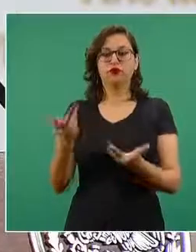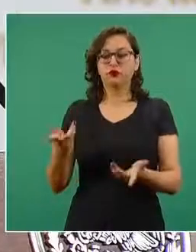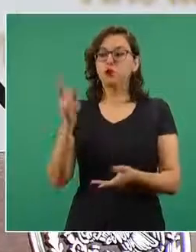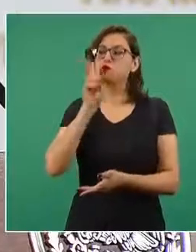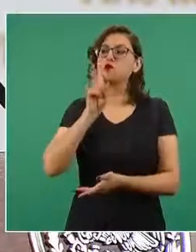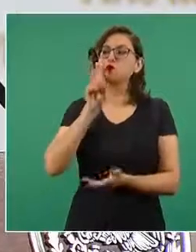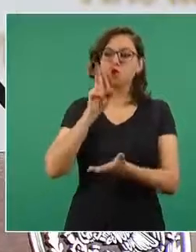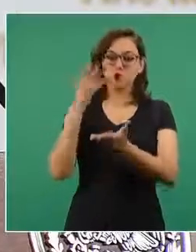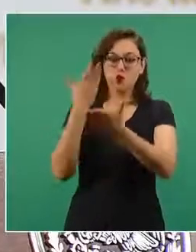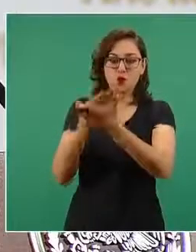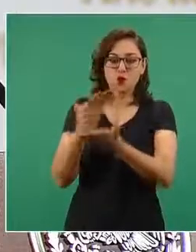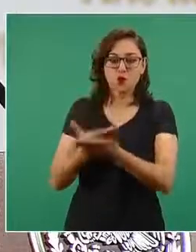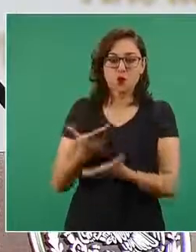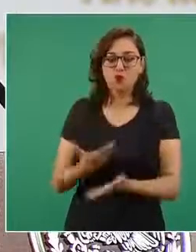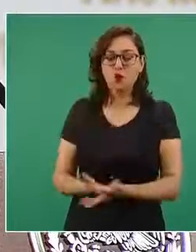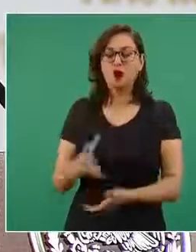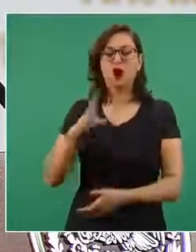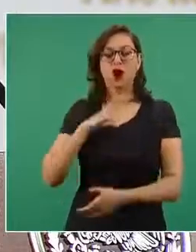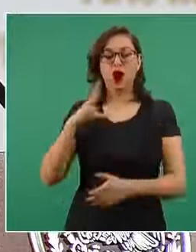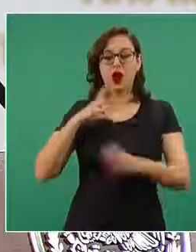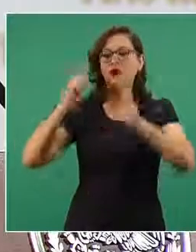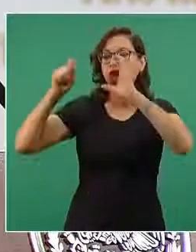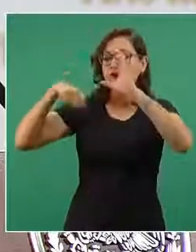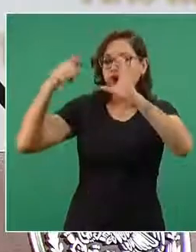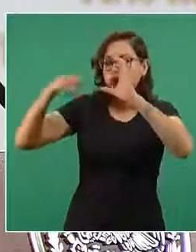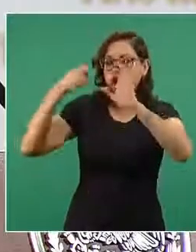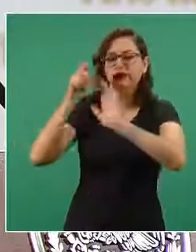pruebas, grabaciones